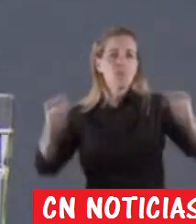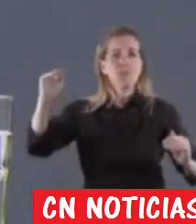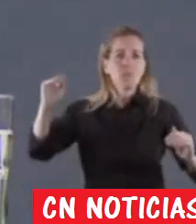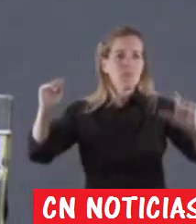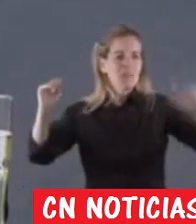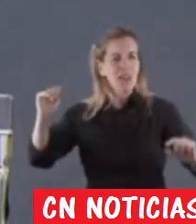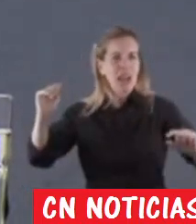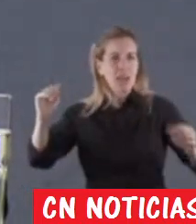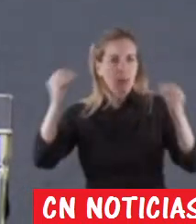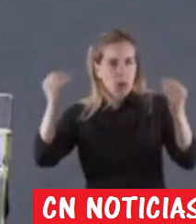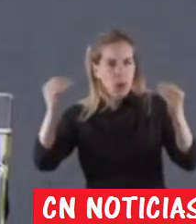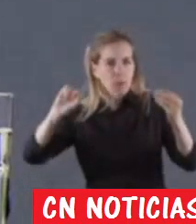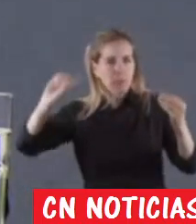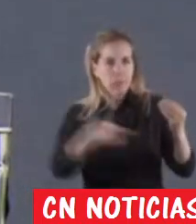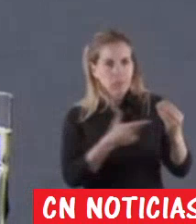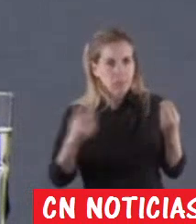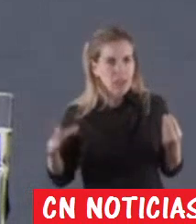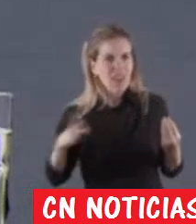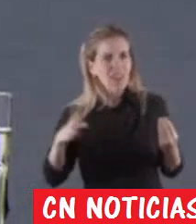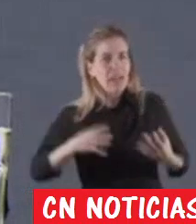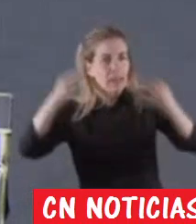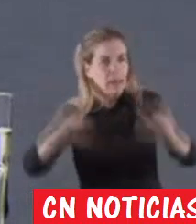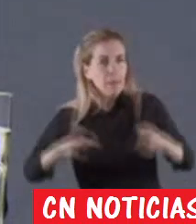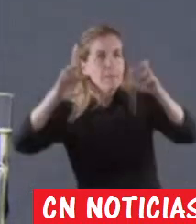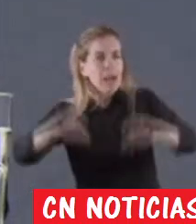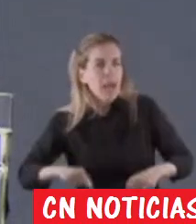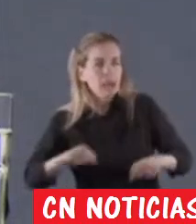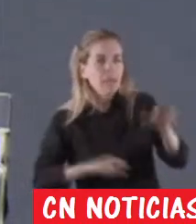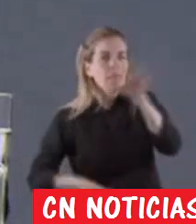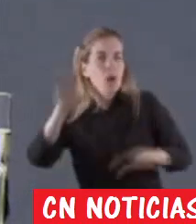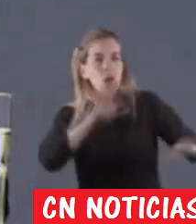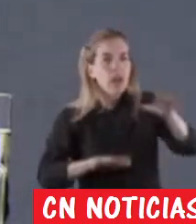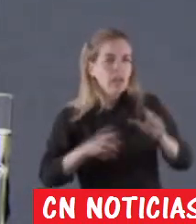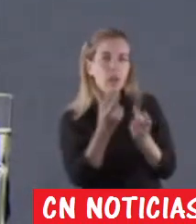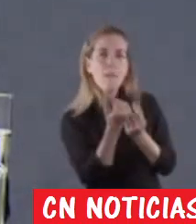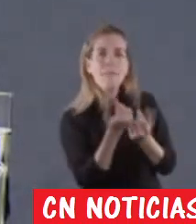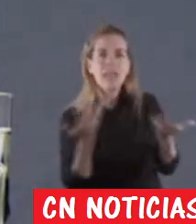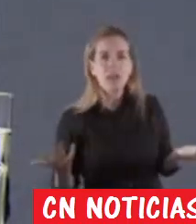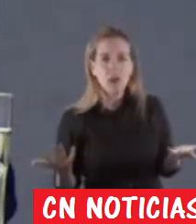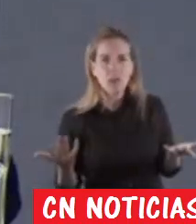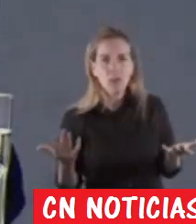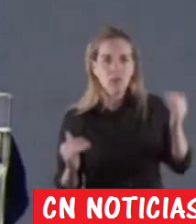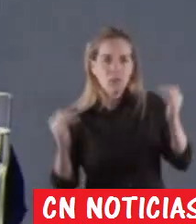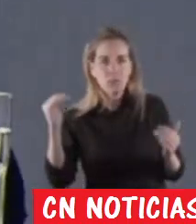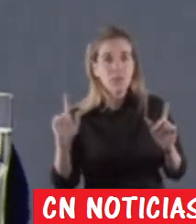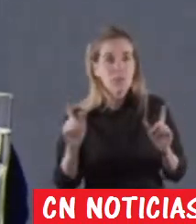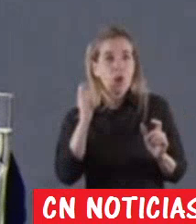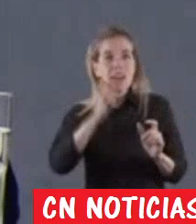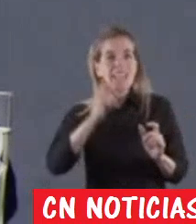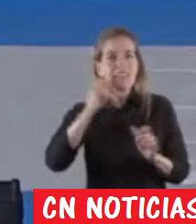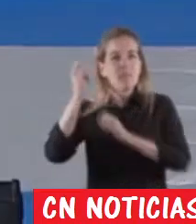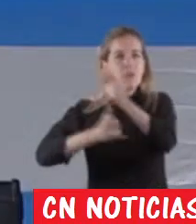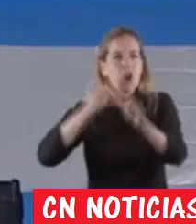demuestra que en verdad no hay una lógica en el manejo de los precios de la Argentina del presente. Contaba Axel un